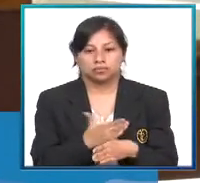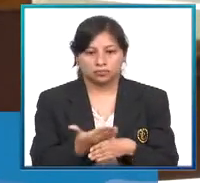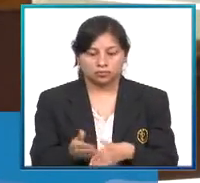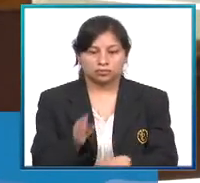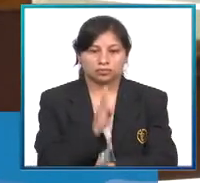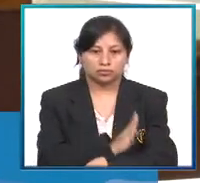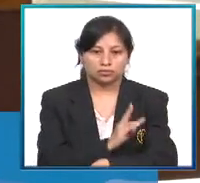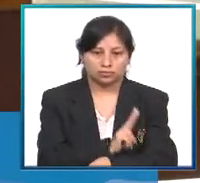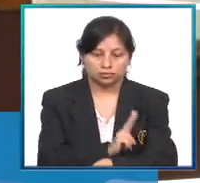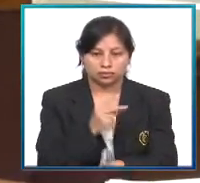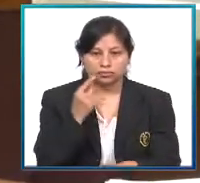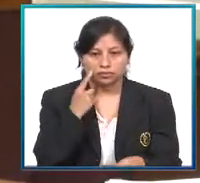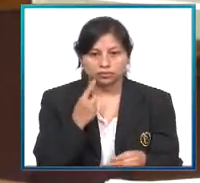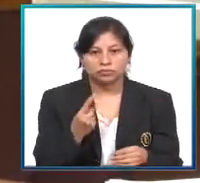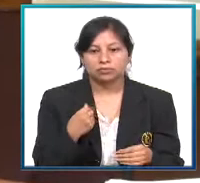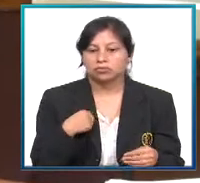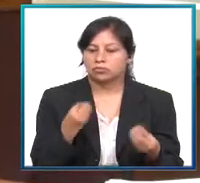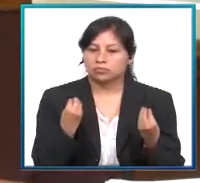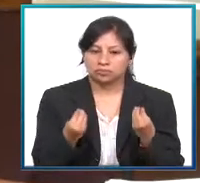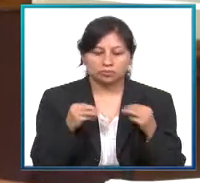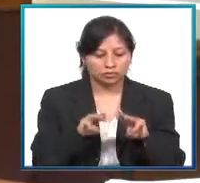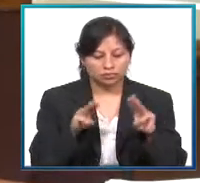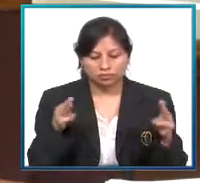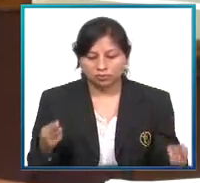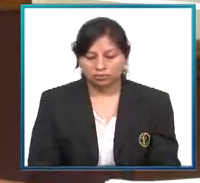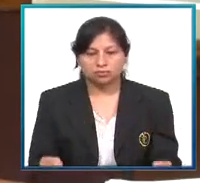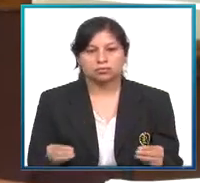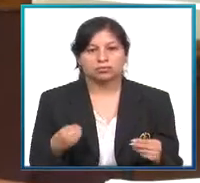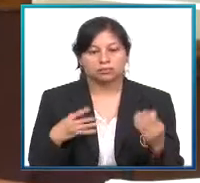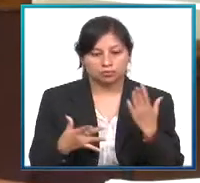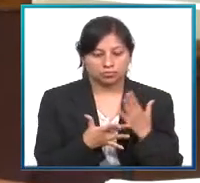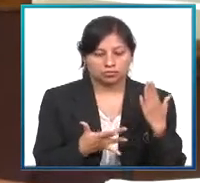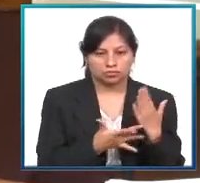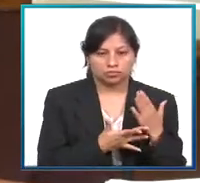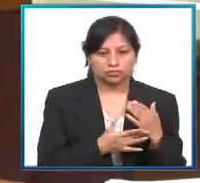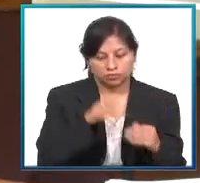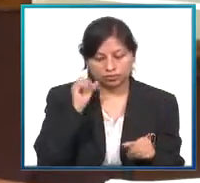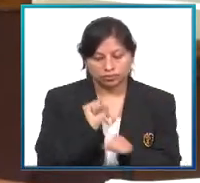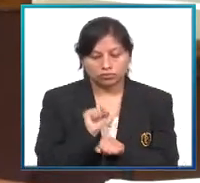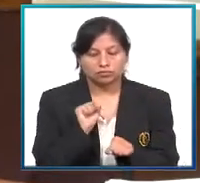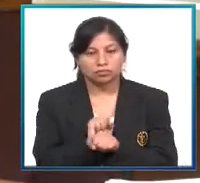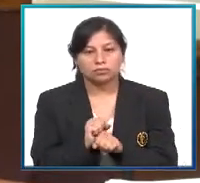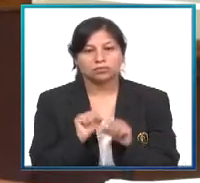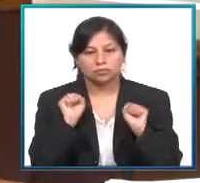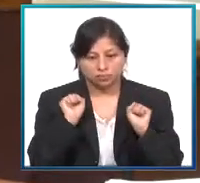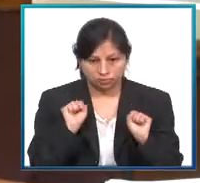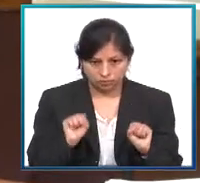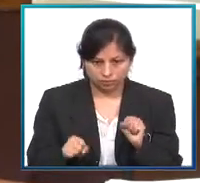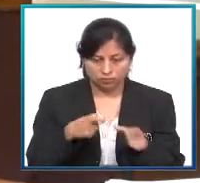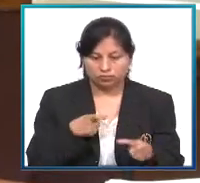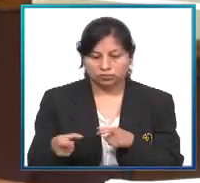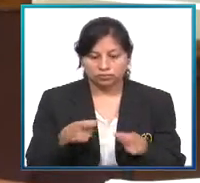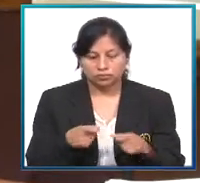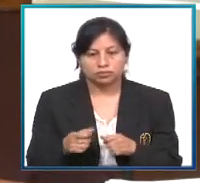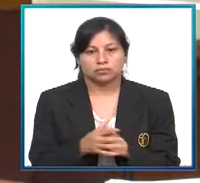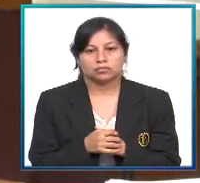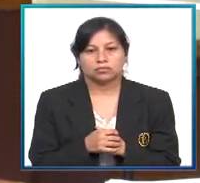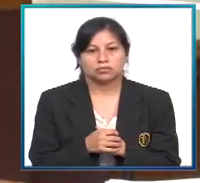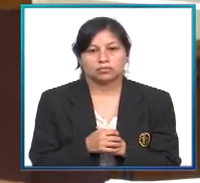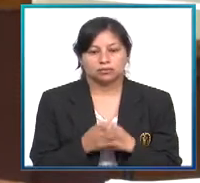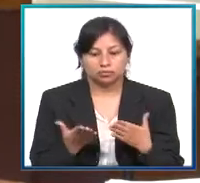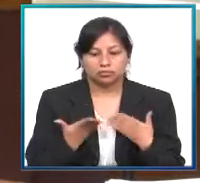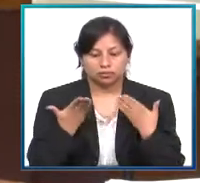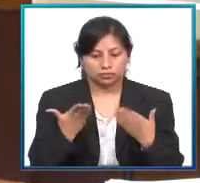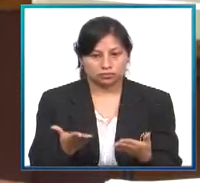Verapaz. Hemos estado teniendo una mesa, ahí sí, una mesa técnica de trabajo para poder lograr el mecanismo legal para